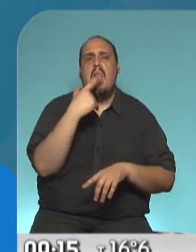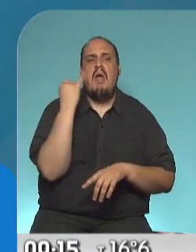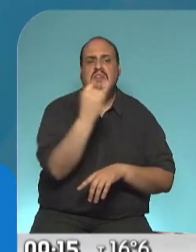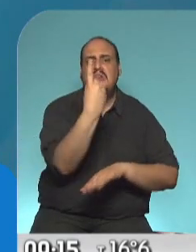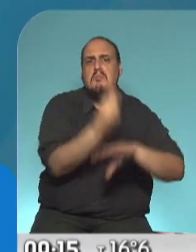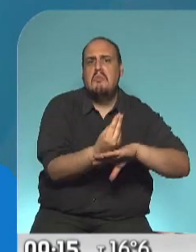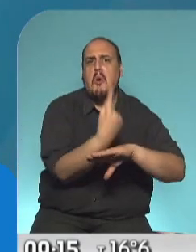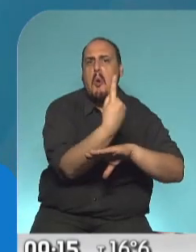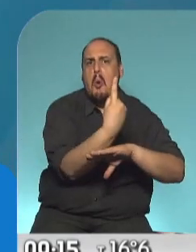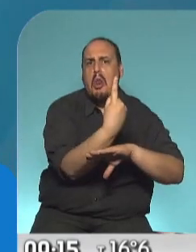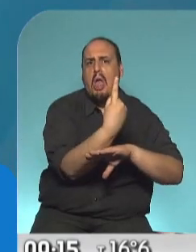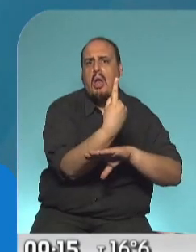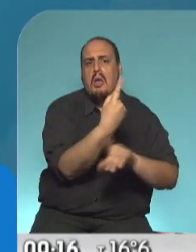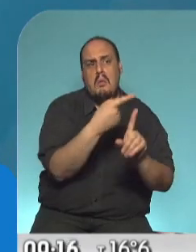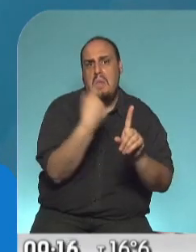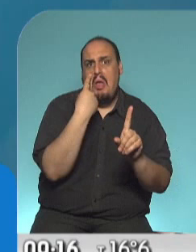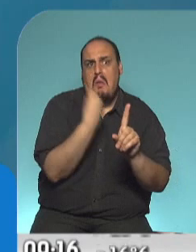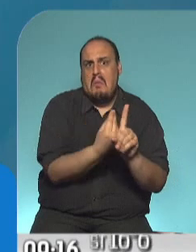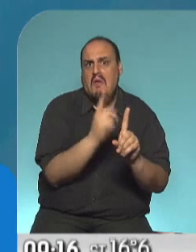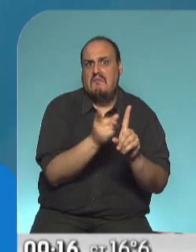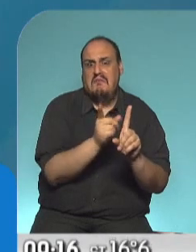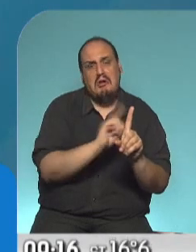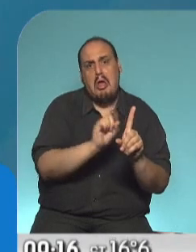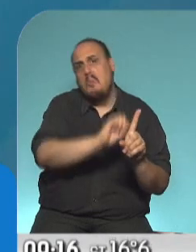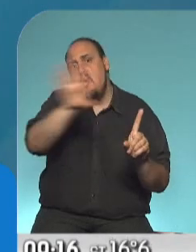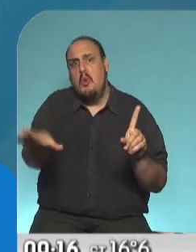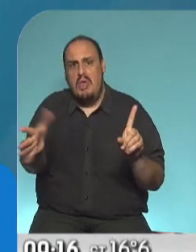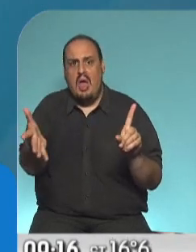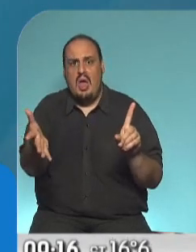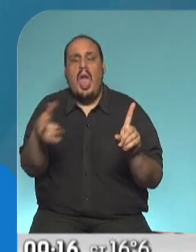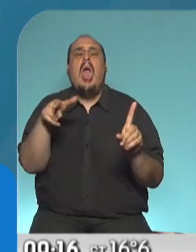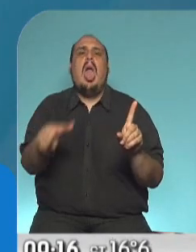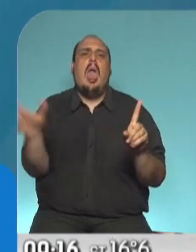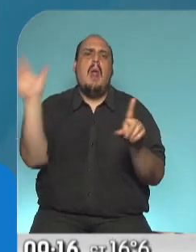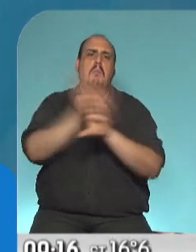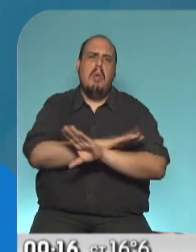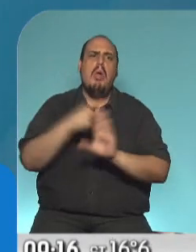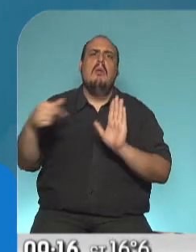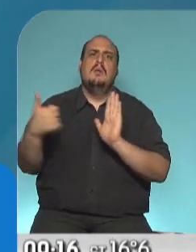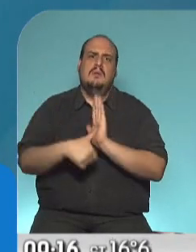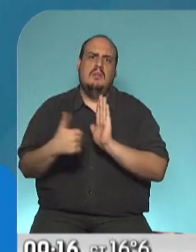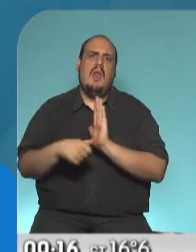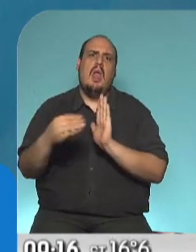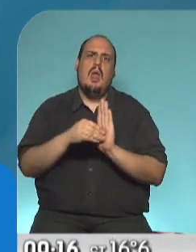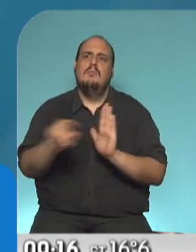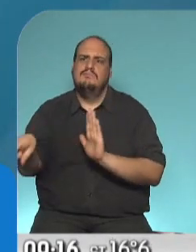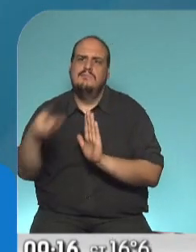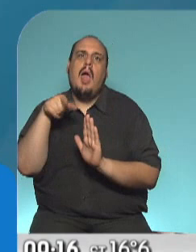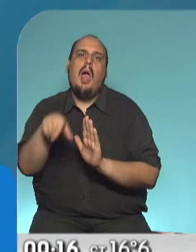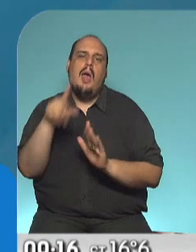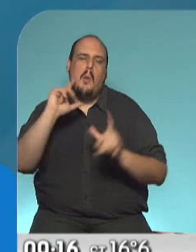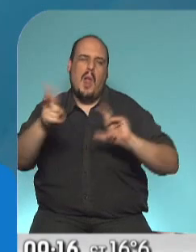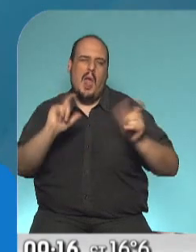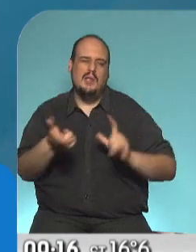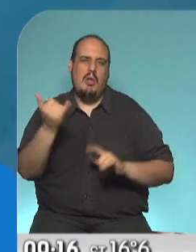una persona que realmente ya no oye más en esa jurisdicción puede pueden observarse más frecuentemente este tipo de